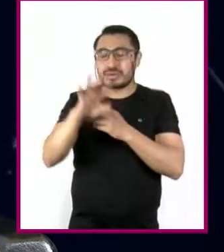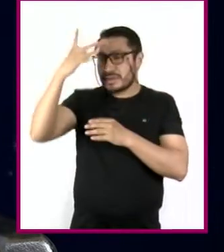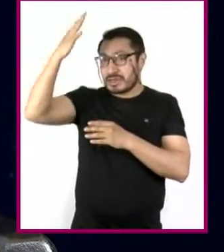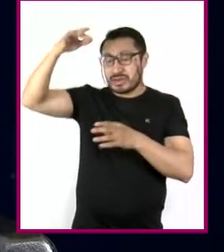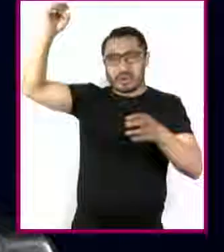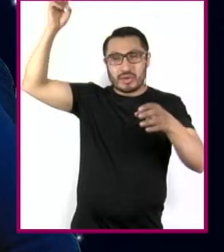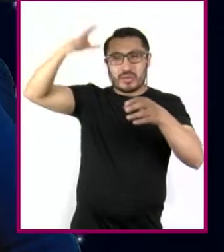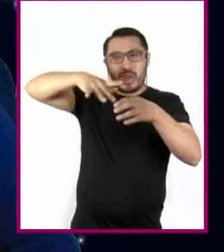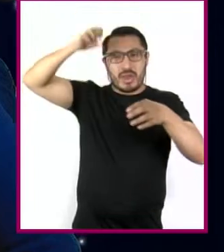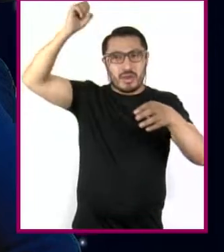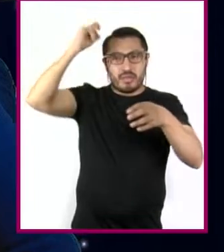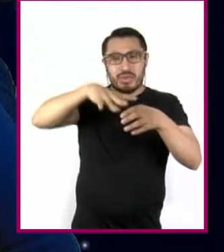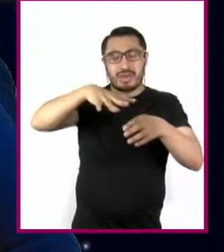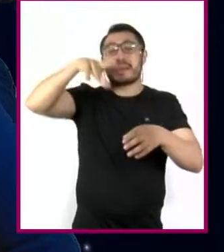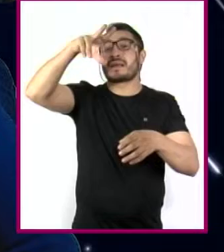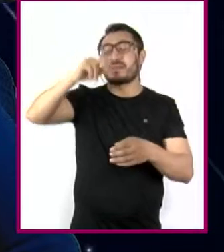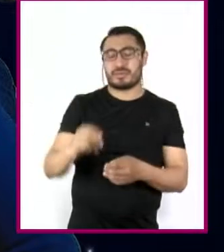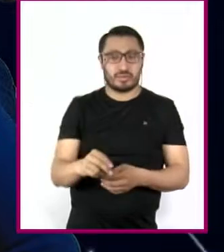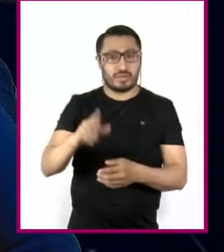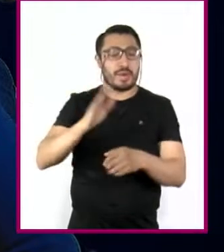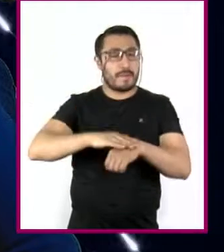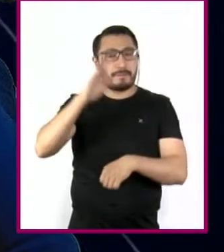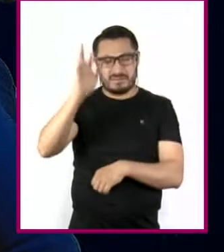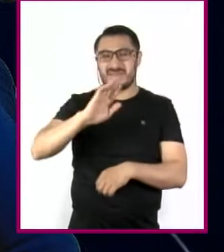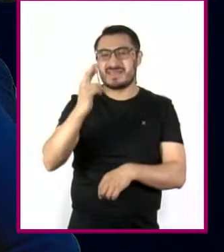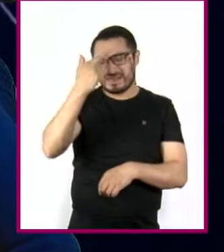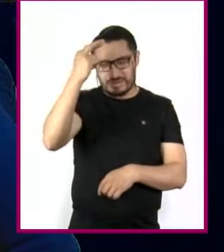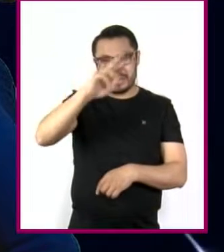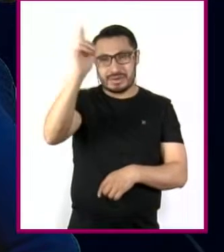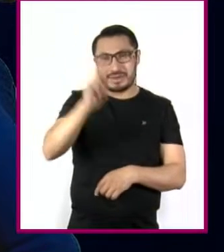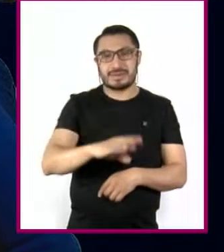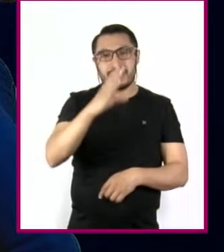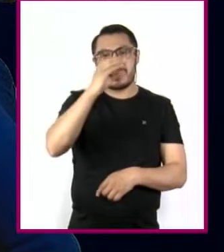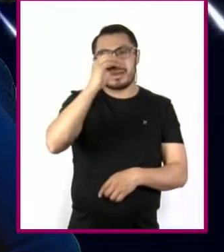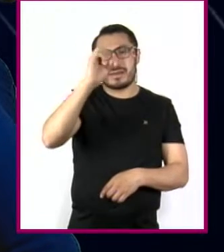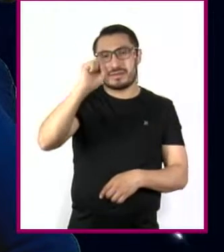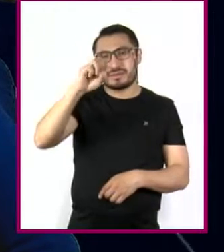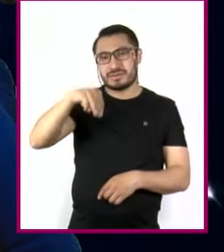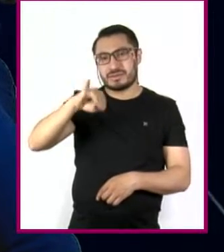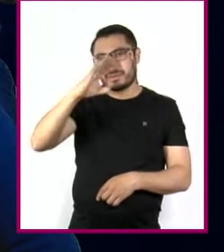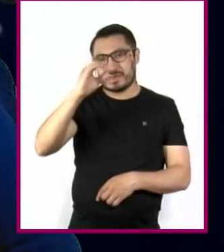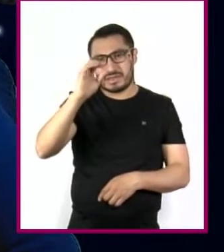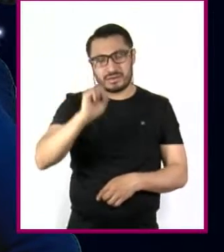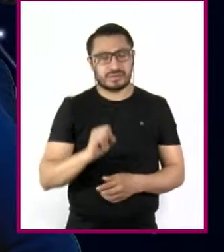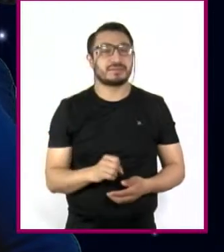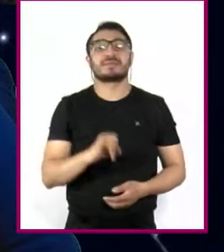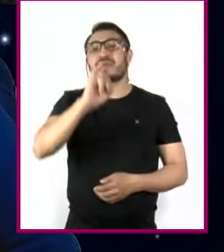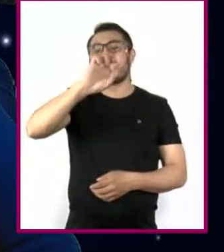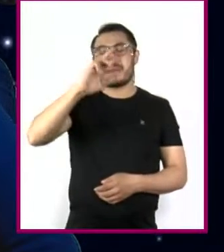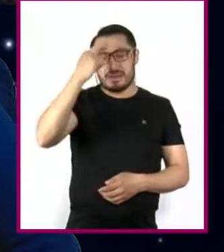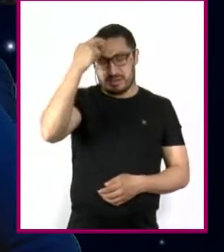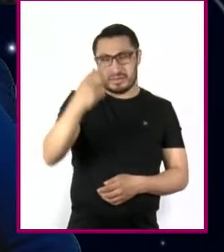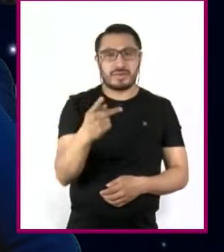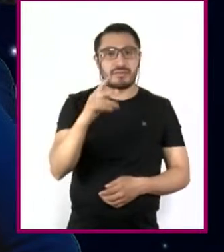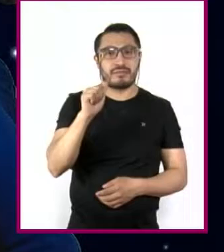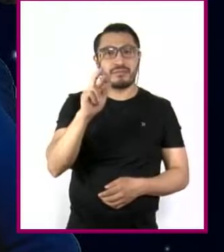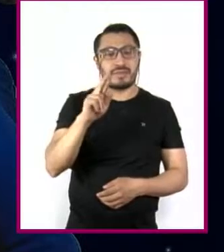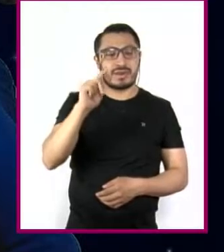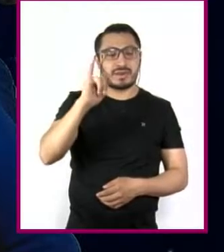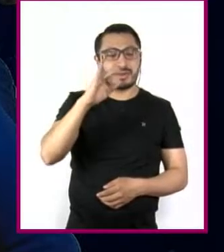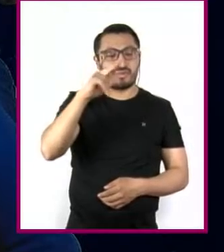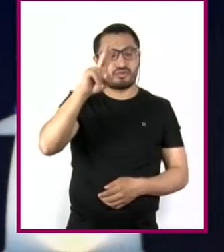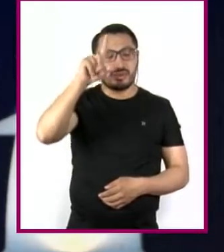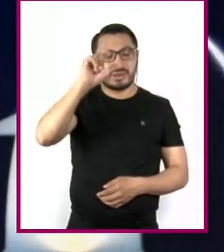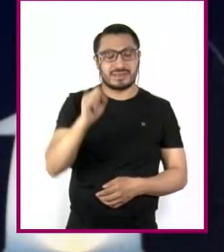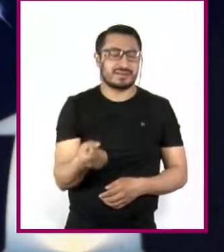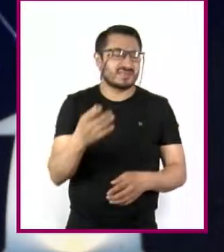golpean la atmósfera, ¿no? ¿Te acuerdas cuando estudiamos sobre los rayos cósmicos? Sí, recuerdo que eran partículas que venían desde